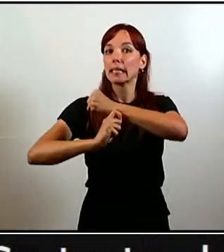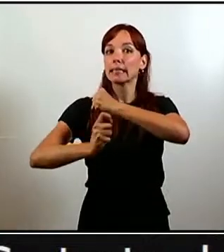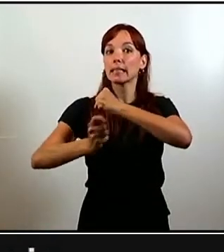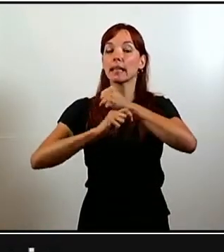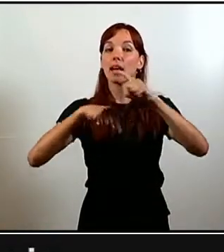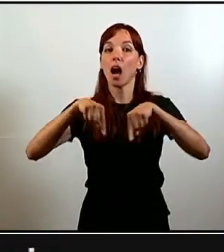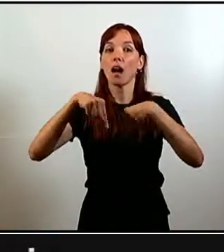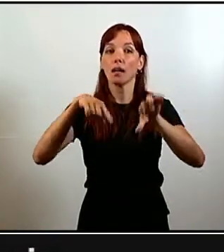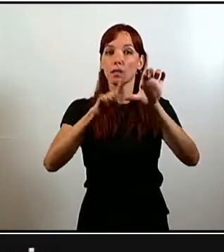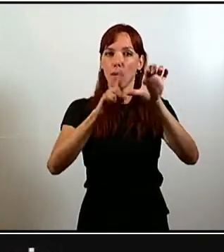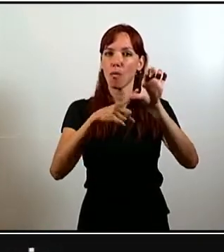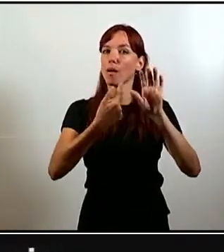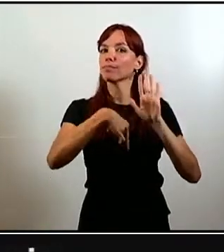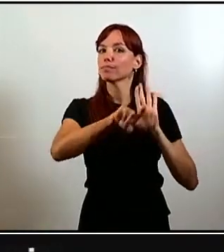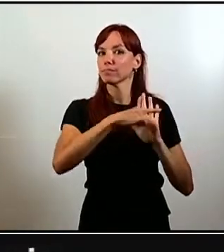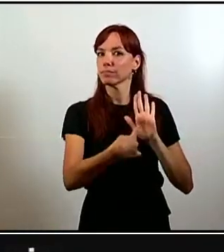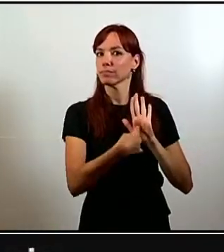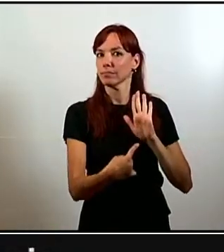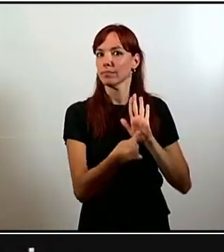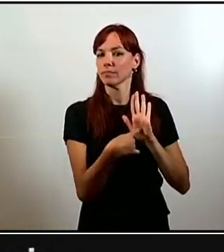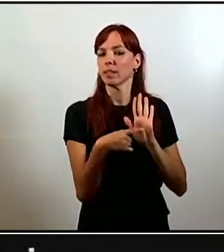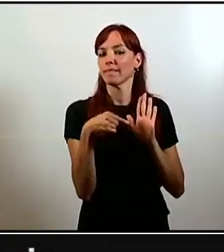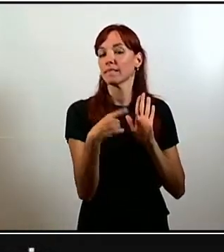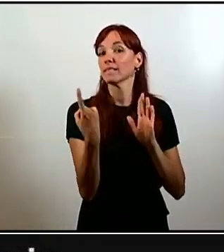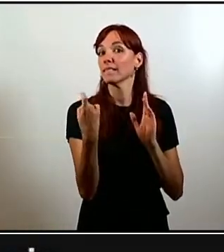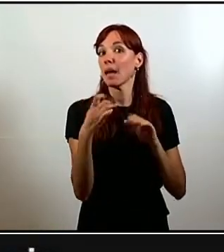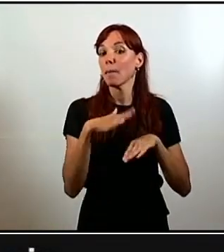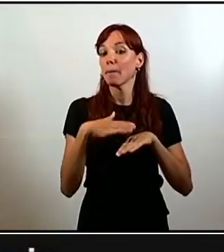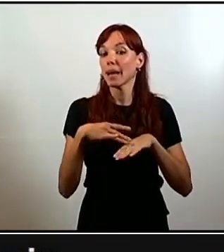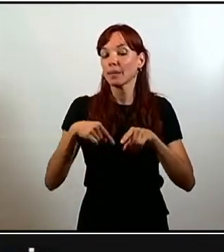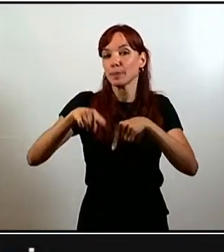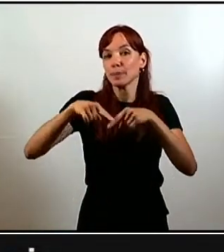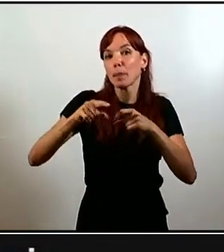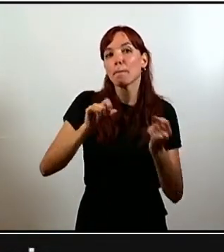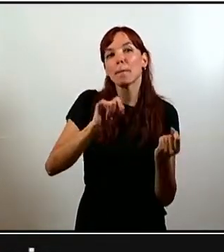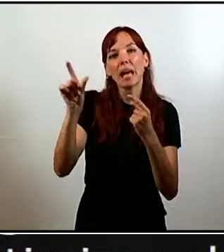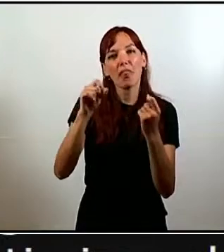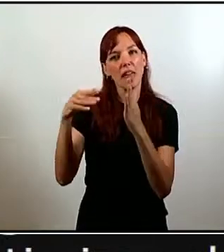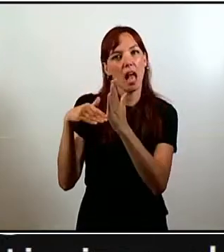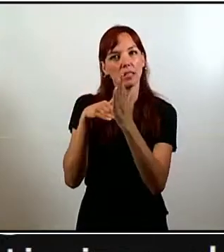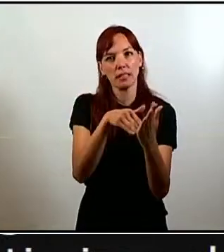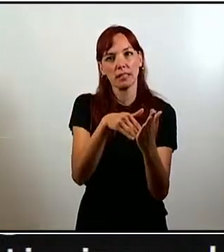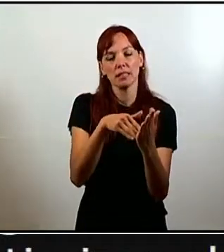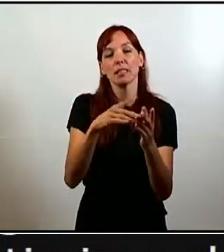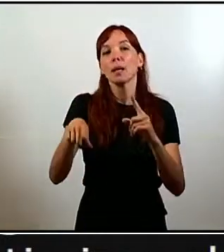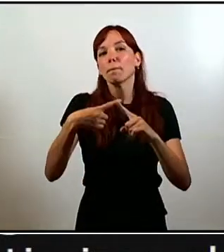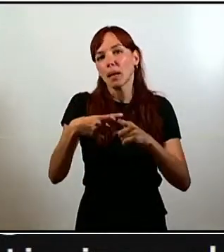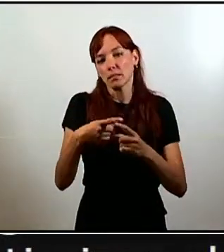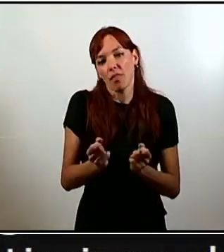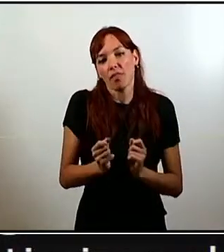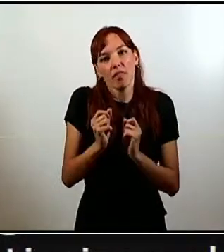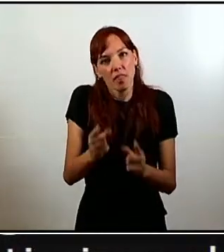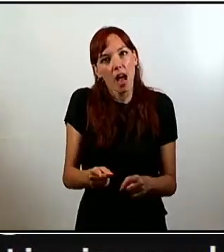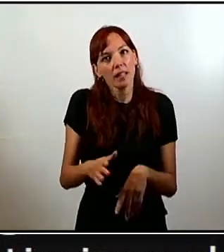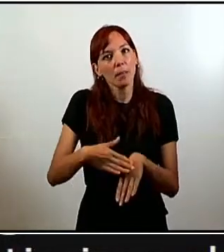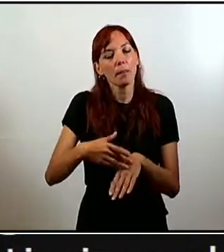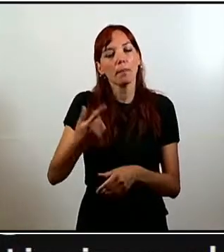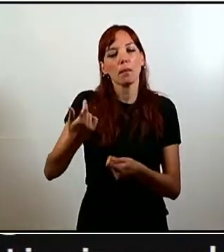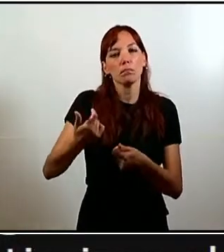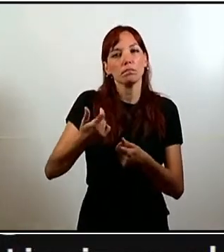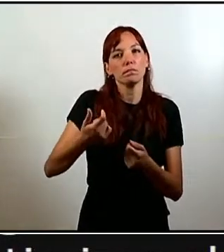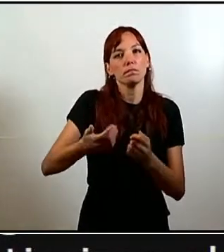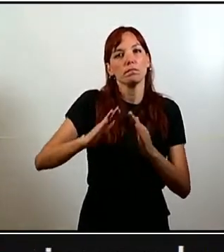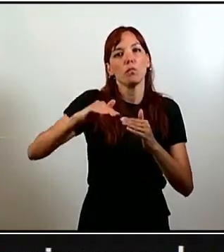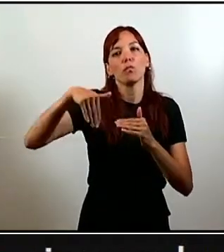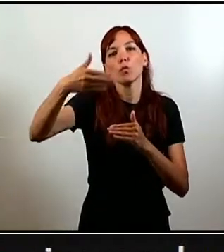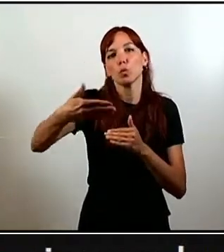y que es necesaria para optimizar el transporte de mercancías y para poder proporcionar la competitividad que